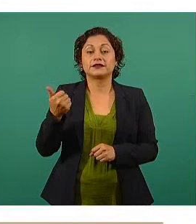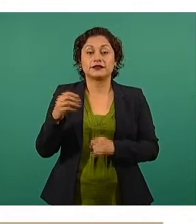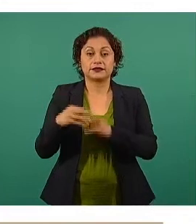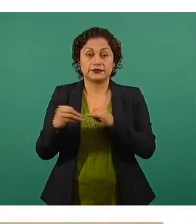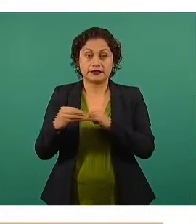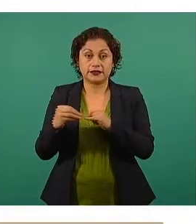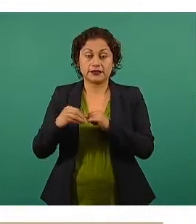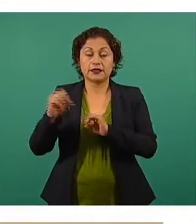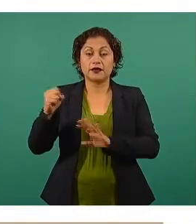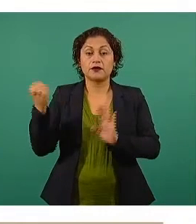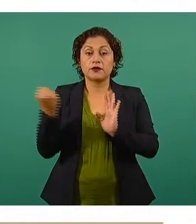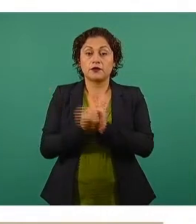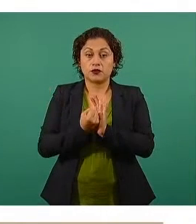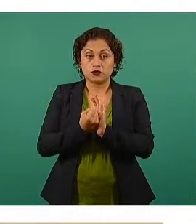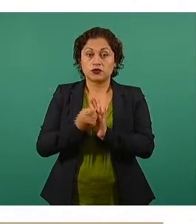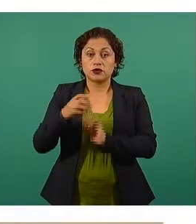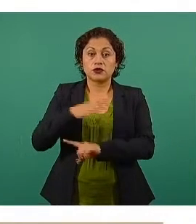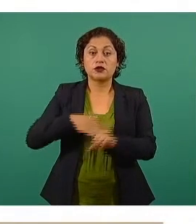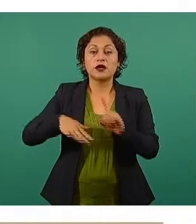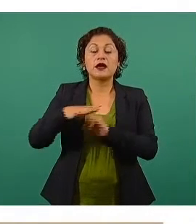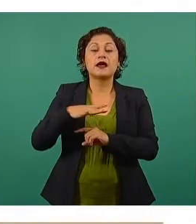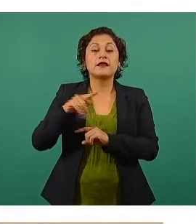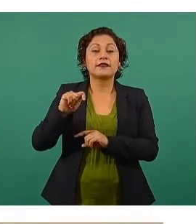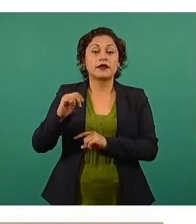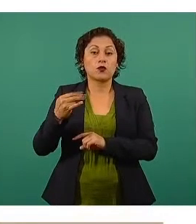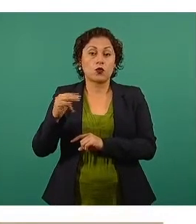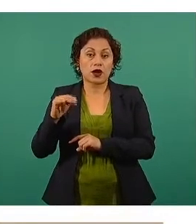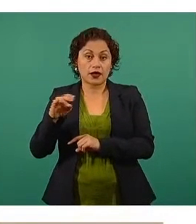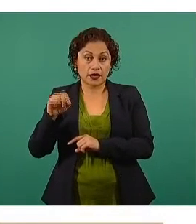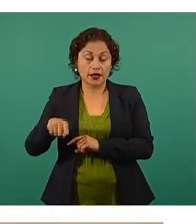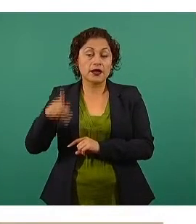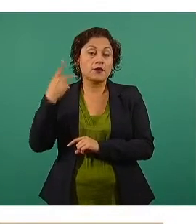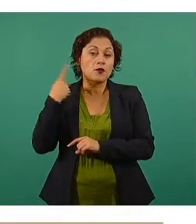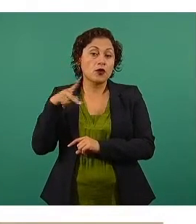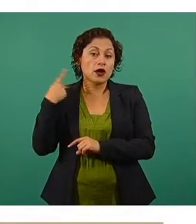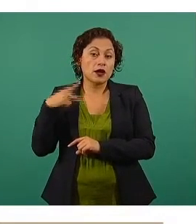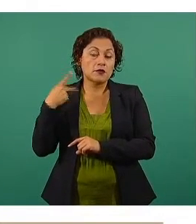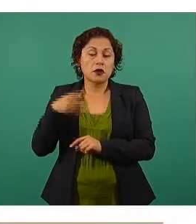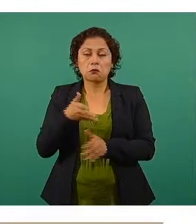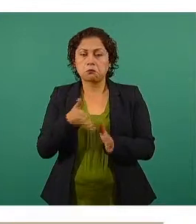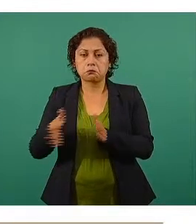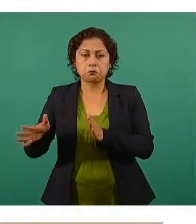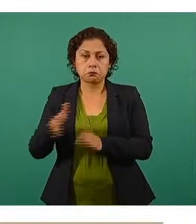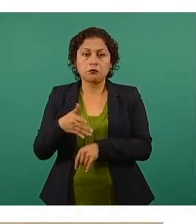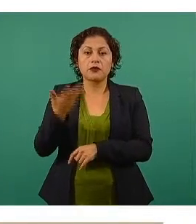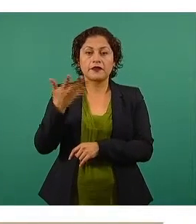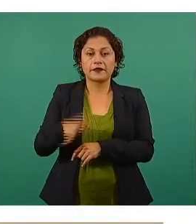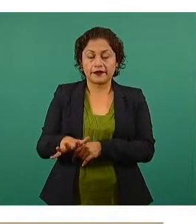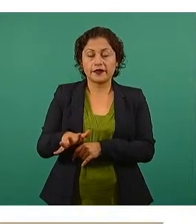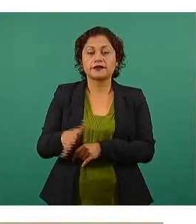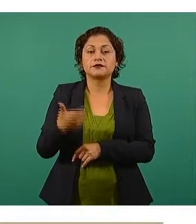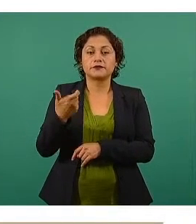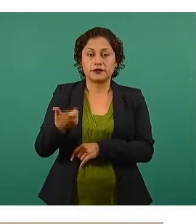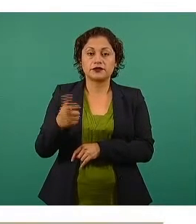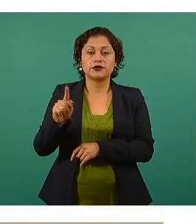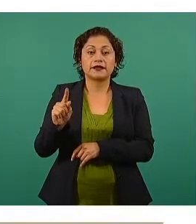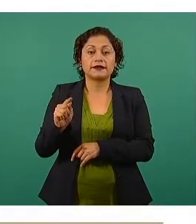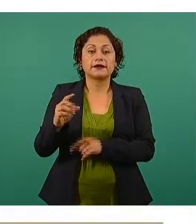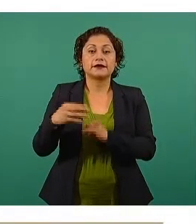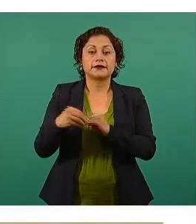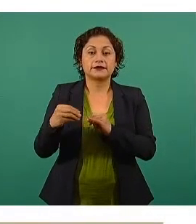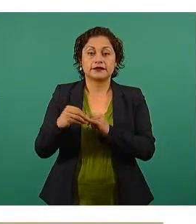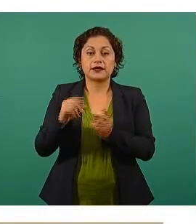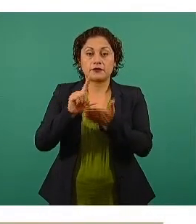tuvo Central de Abastos de Tehuacán, en Ajalpan, Puebla, con un precio promedio de 10 pesos con 70 centavos